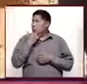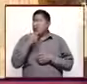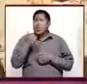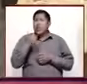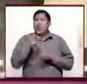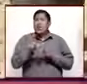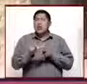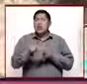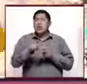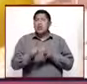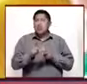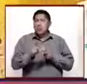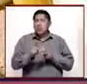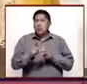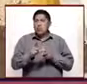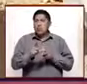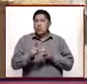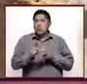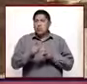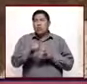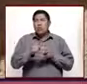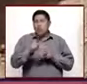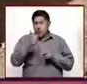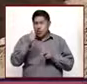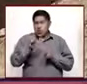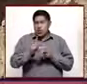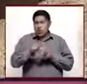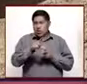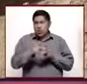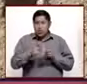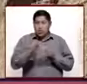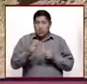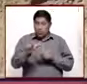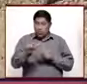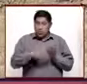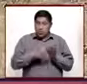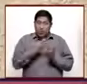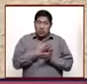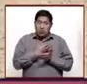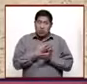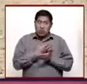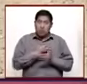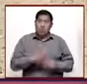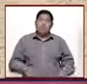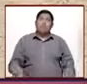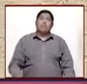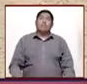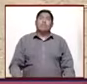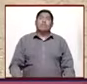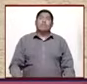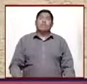5. ¿10 o 20 litros? Sí. ¿Y qué presentan para comprar? 10 más nada.